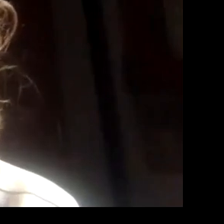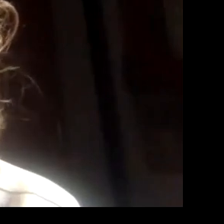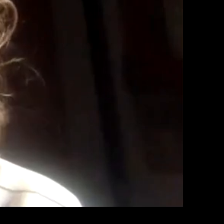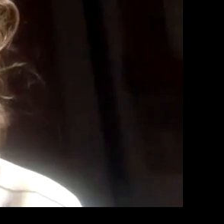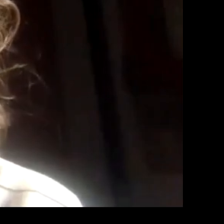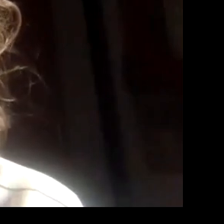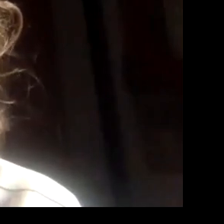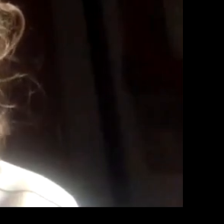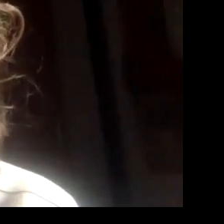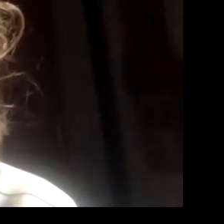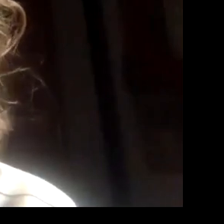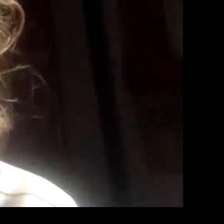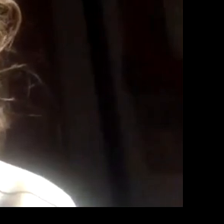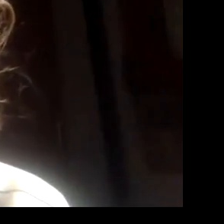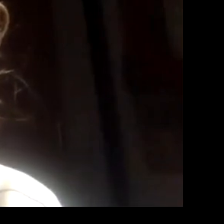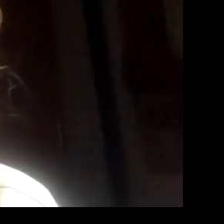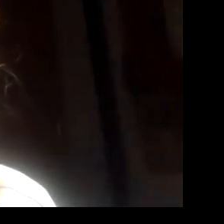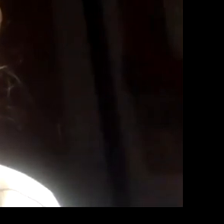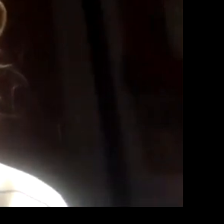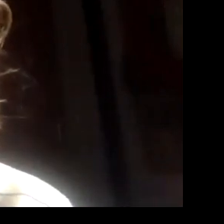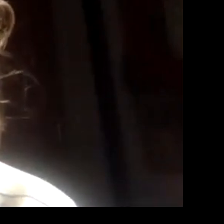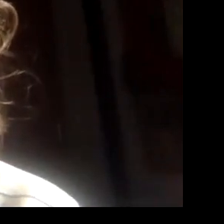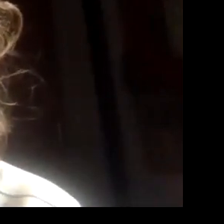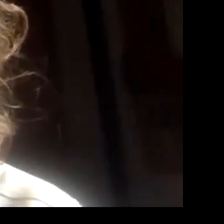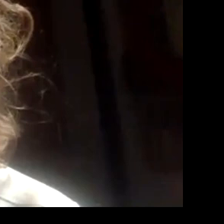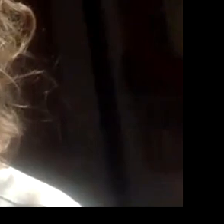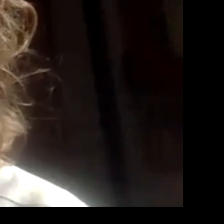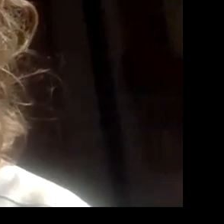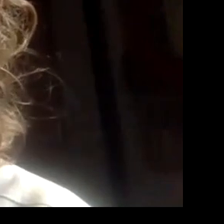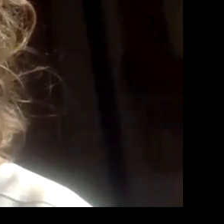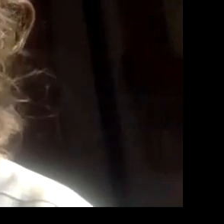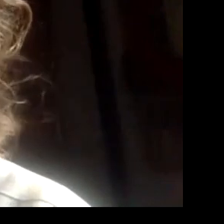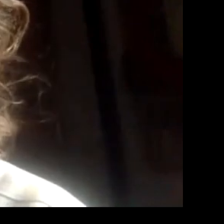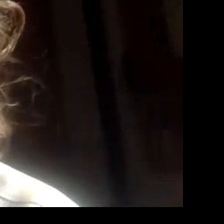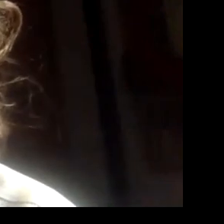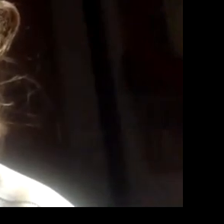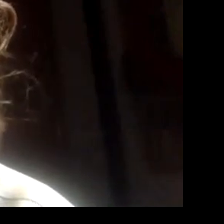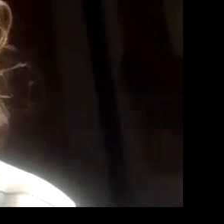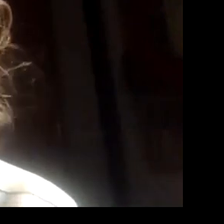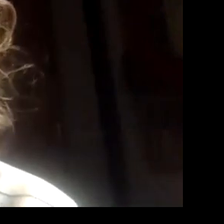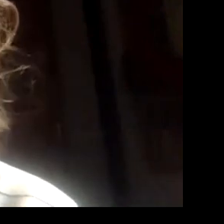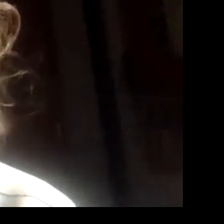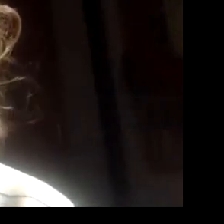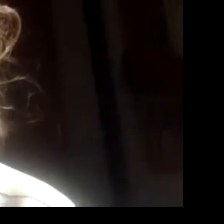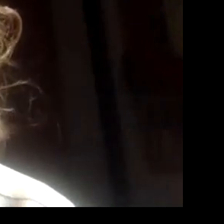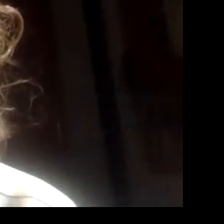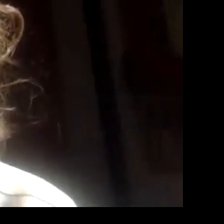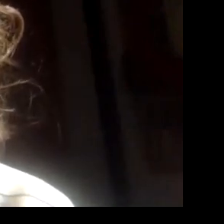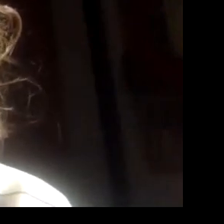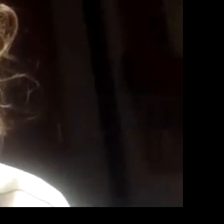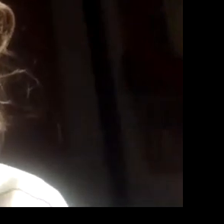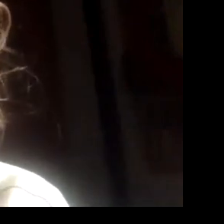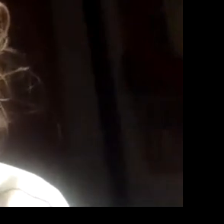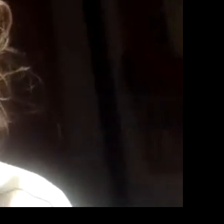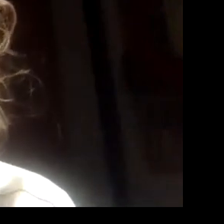igual que miembro de la Academia de Ciencias de América Latina y la World Academy of Sciences. El año 2016